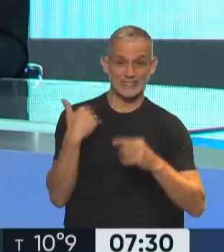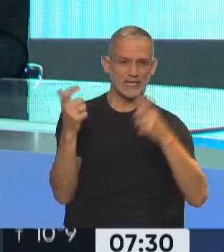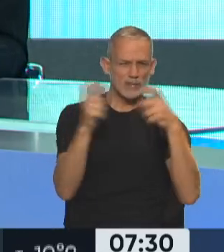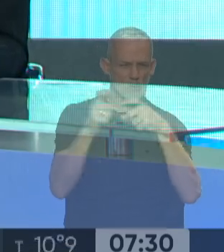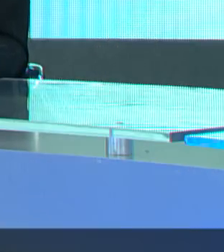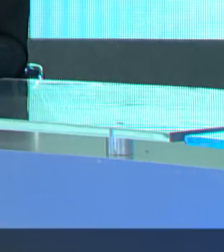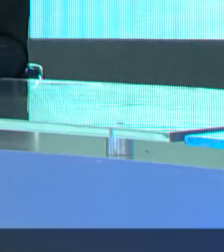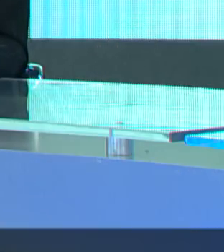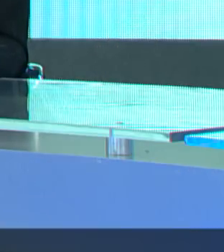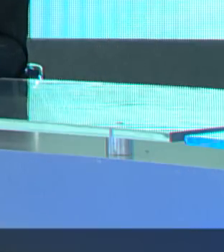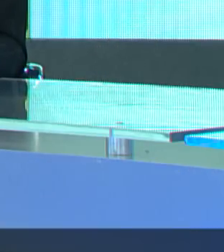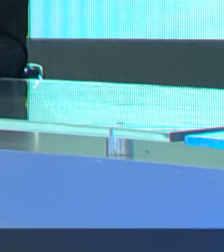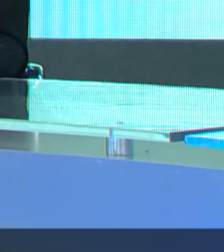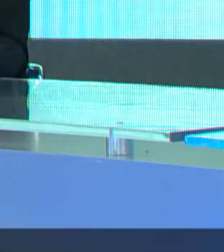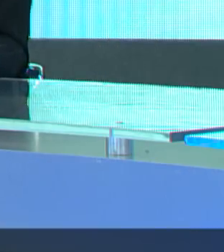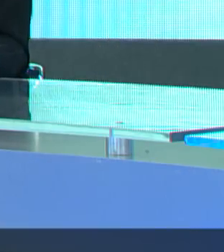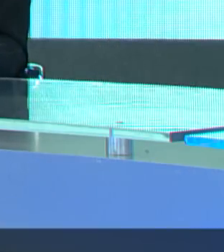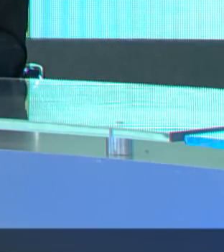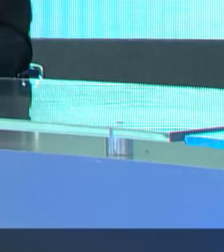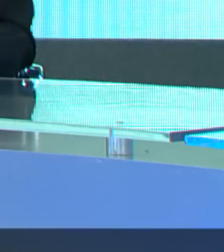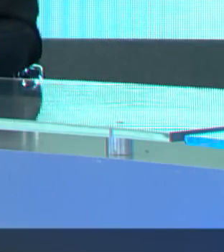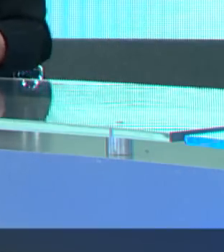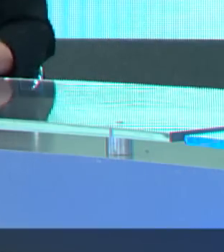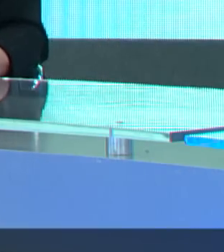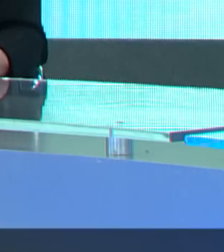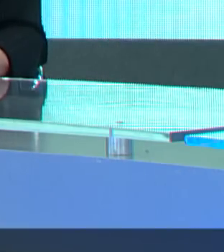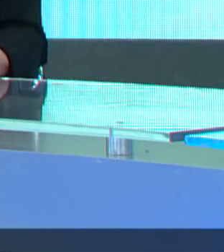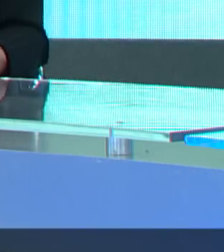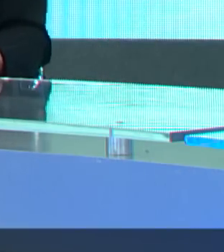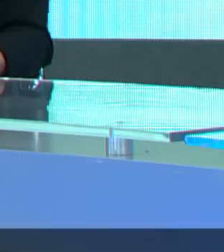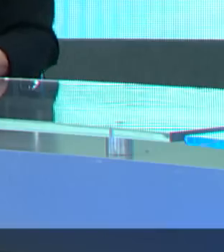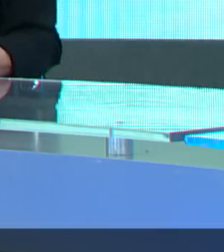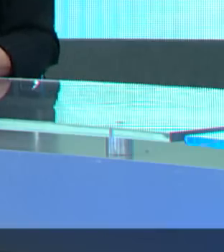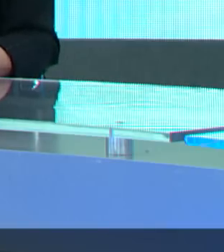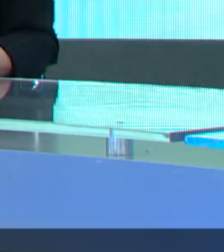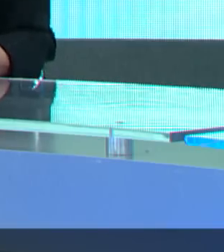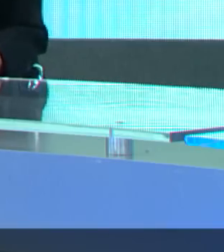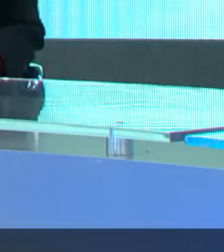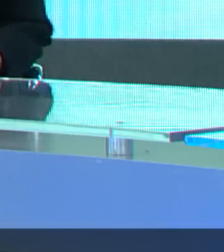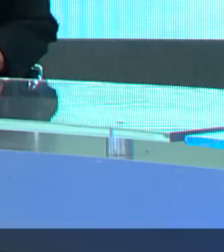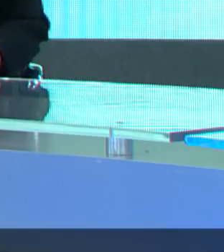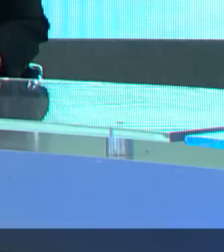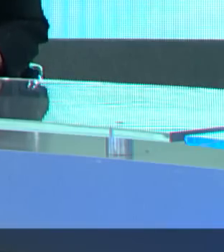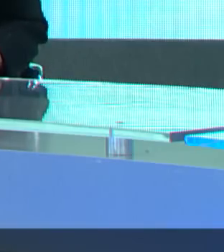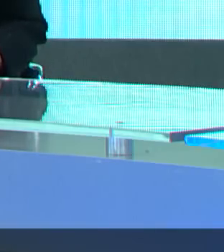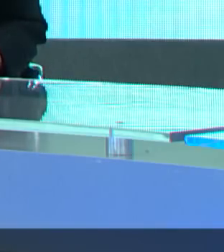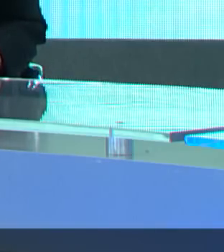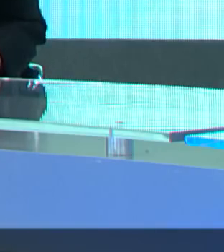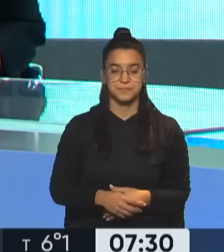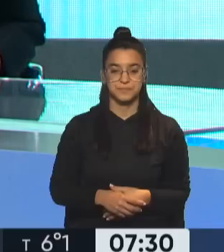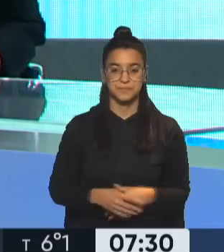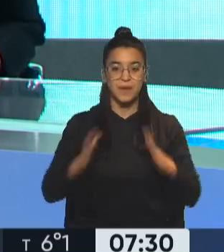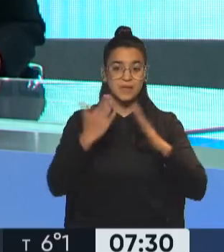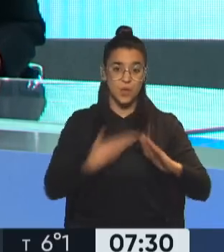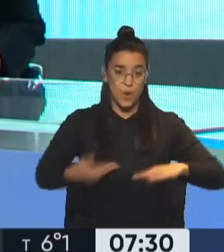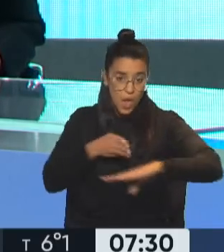varias idas y vueltas en función de no haber sido consultados durante las últimas horas, lo mismo que la CGT, ¿no? Pero el jefe de gabinete... Así es, al ingresar a Casa de Gobierno